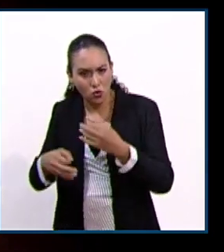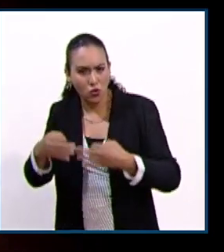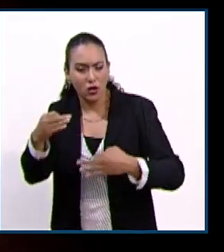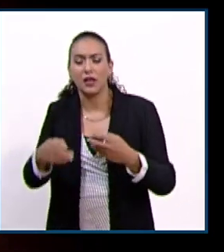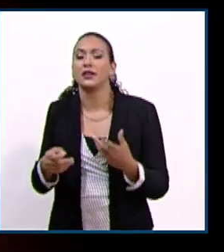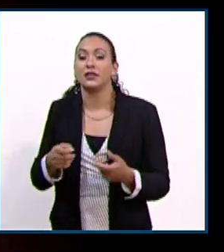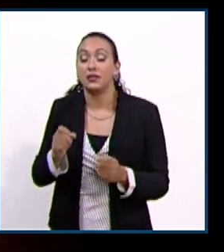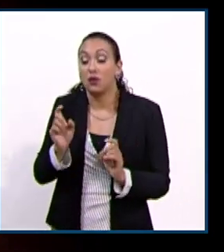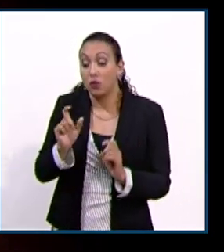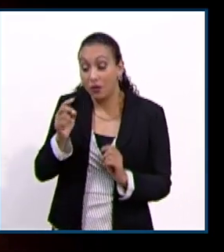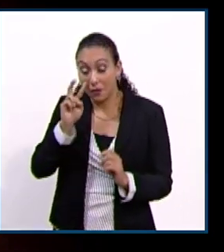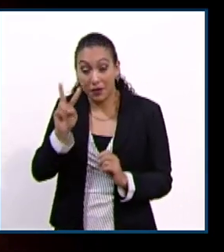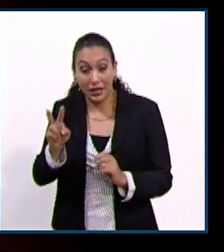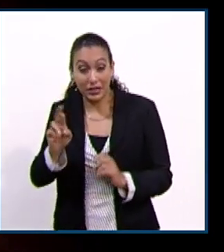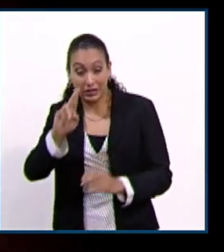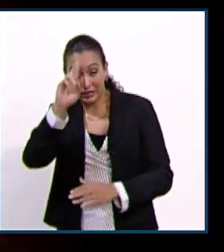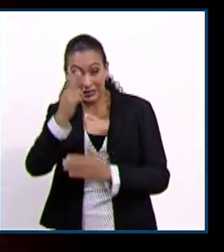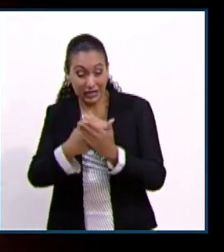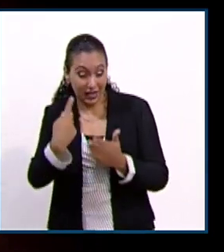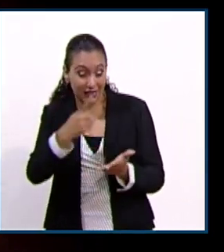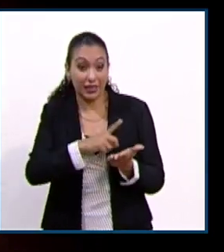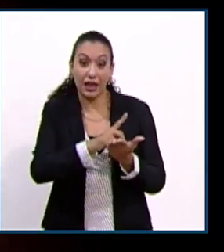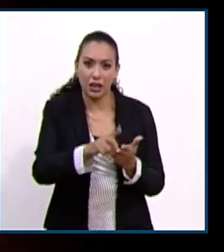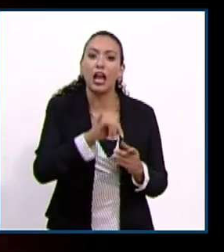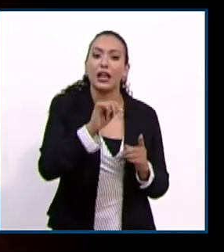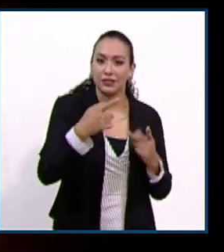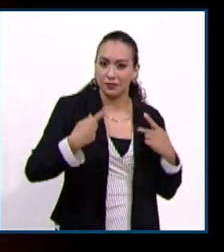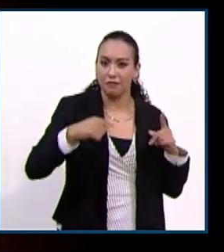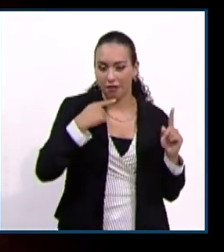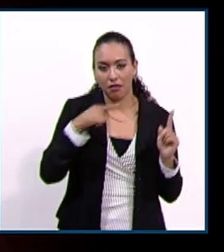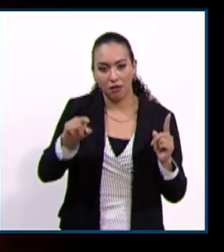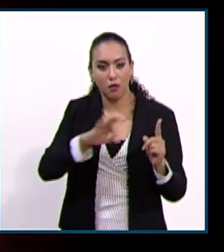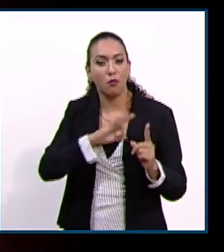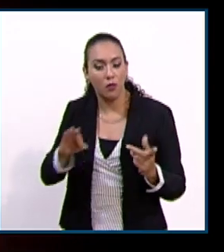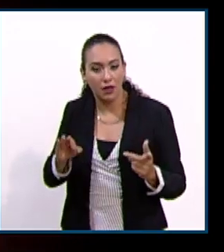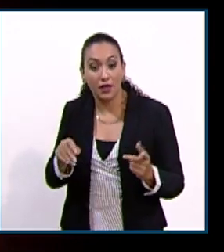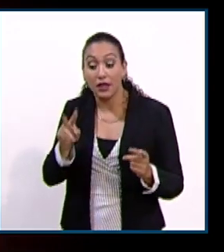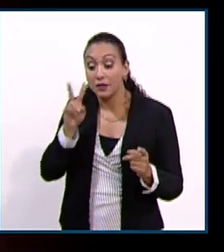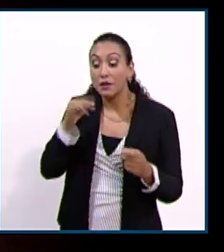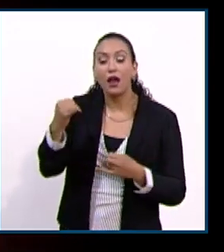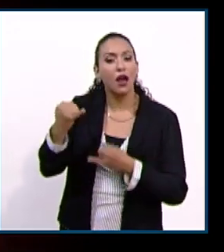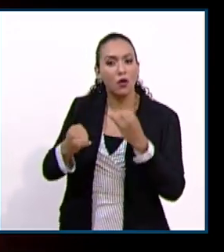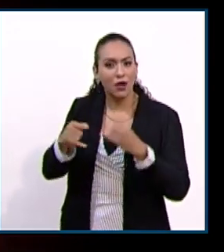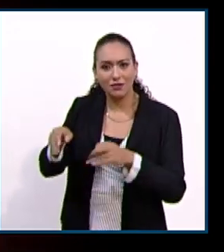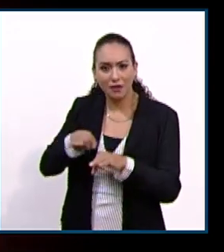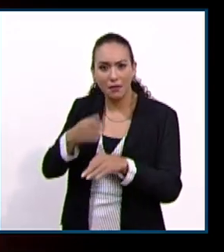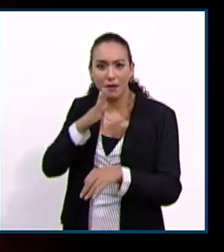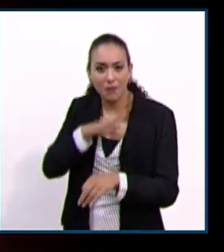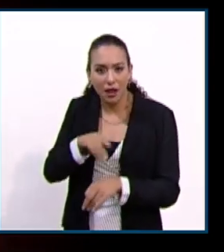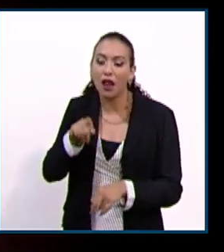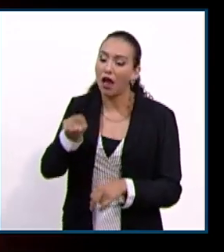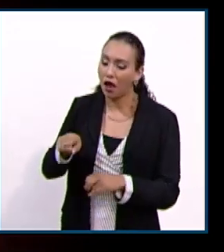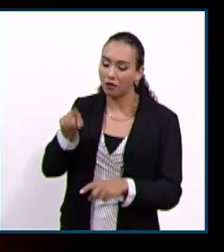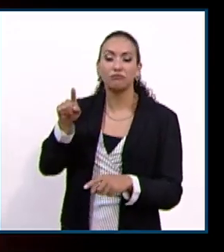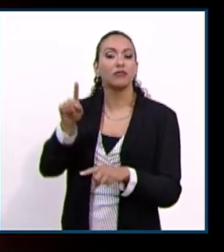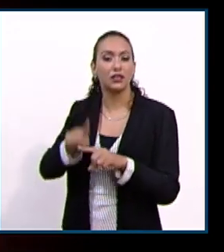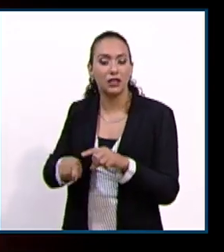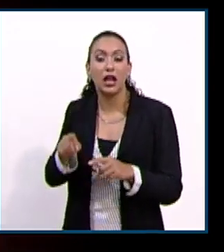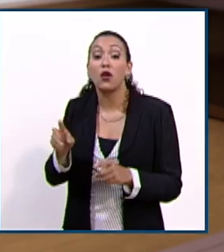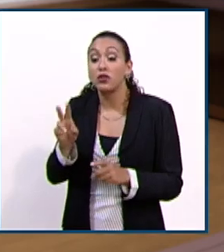derechos pueda ser en su momento suspendido, restituido provisionalmente y eventualmente